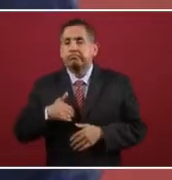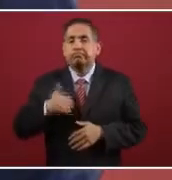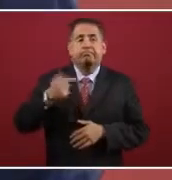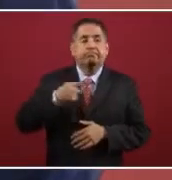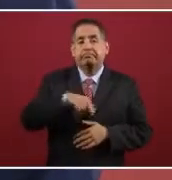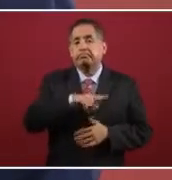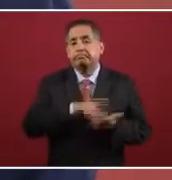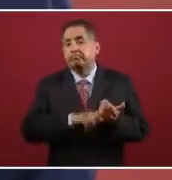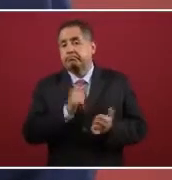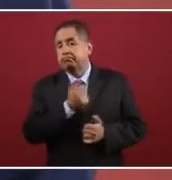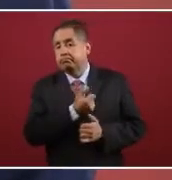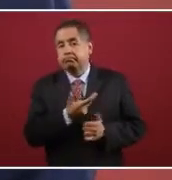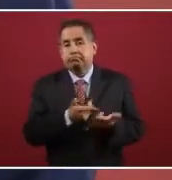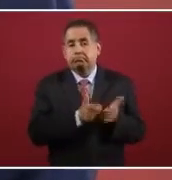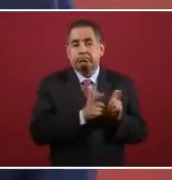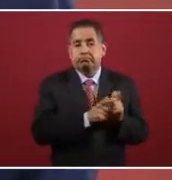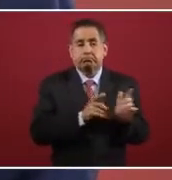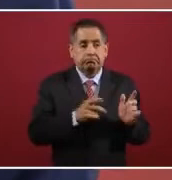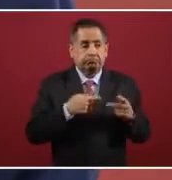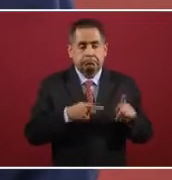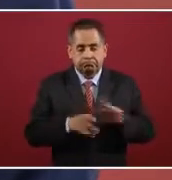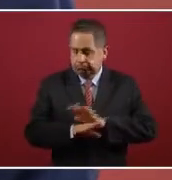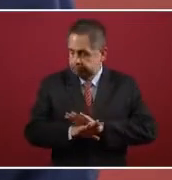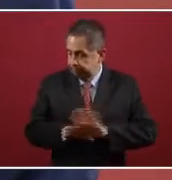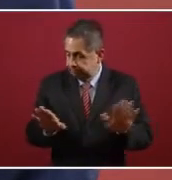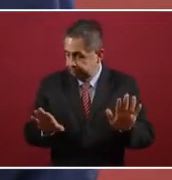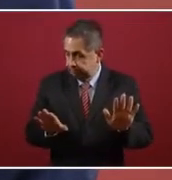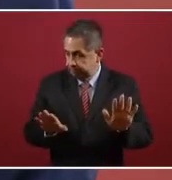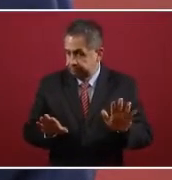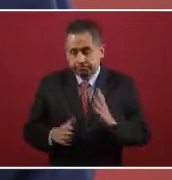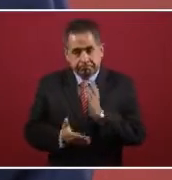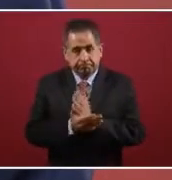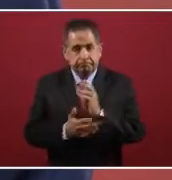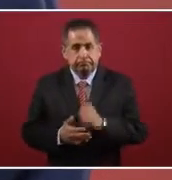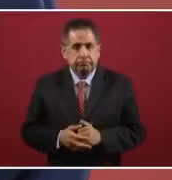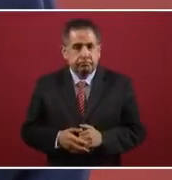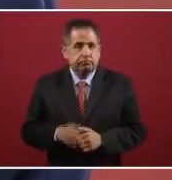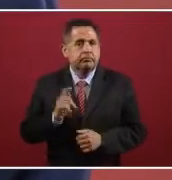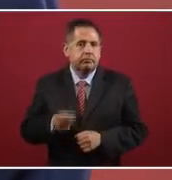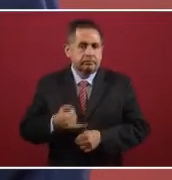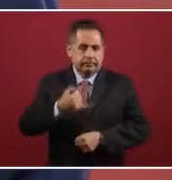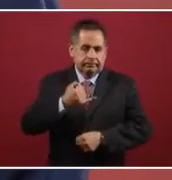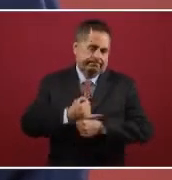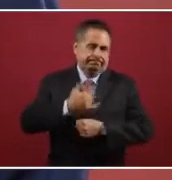de grupos o de personas, porque es muy injusto